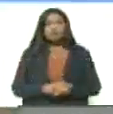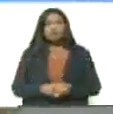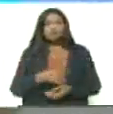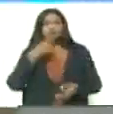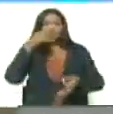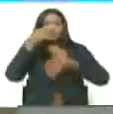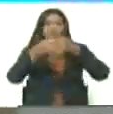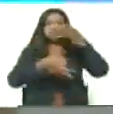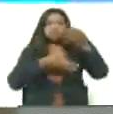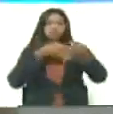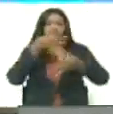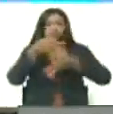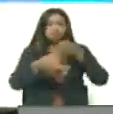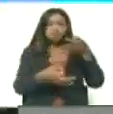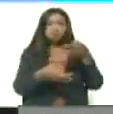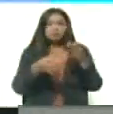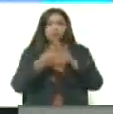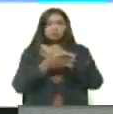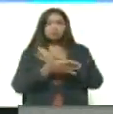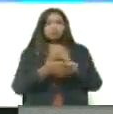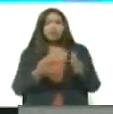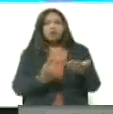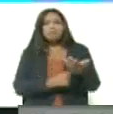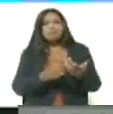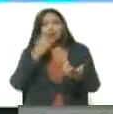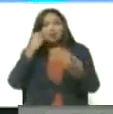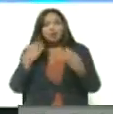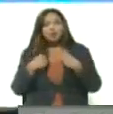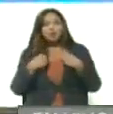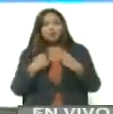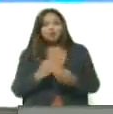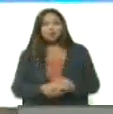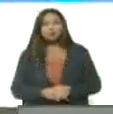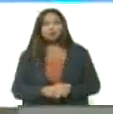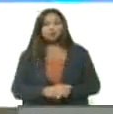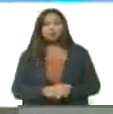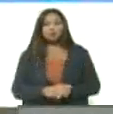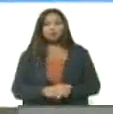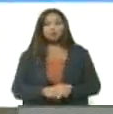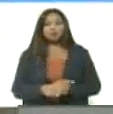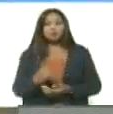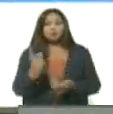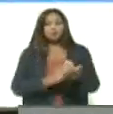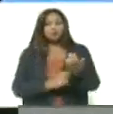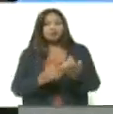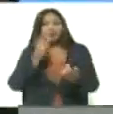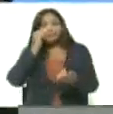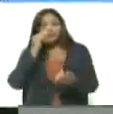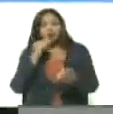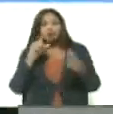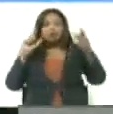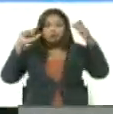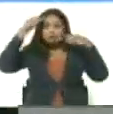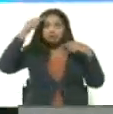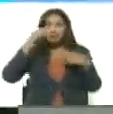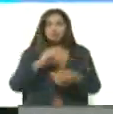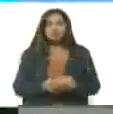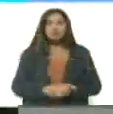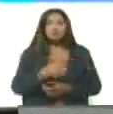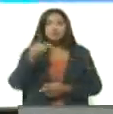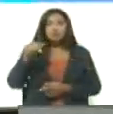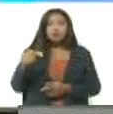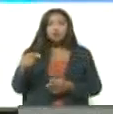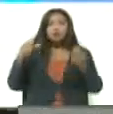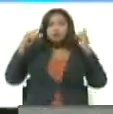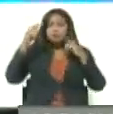hablarles de un hermano de la vida, de un hermano en Chávez y un hermano en la